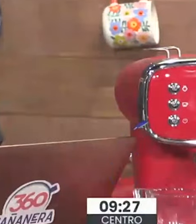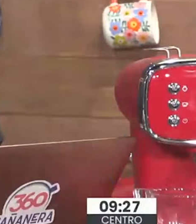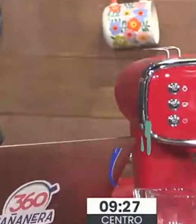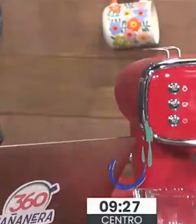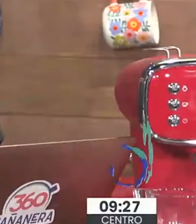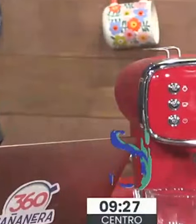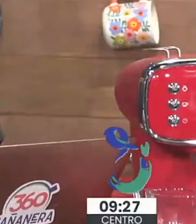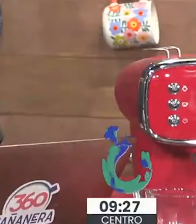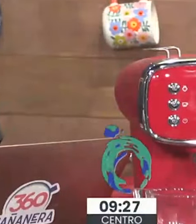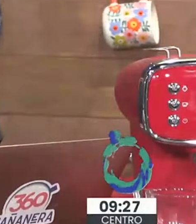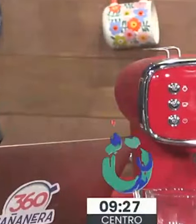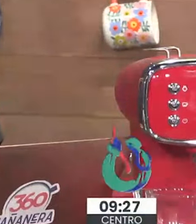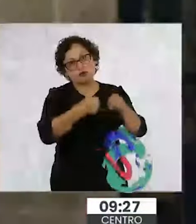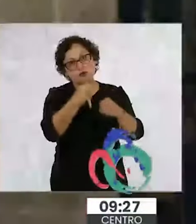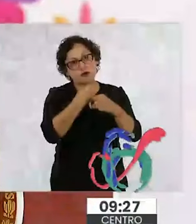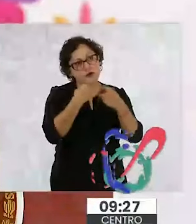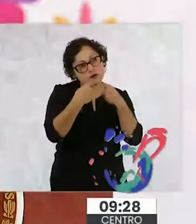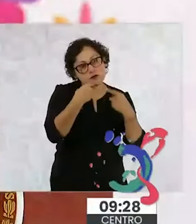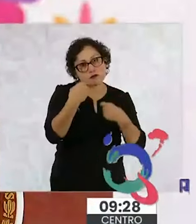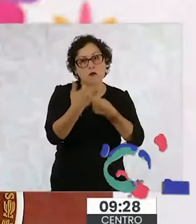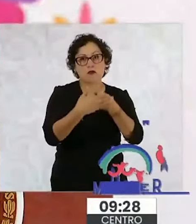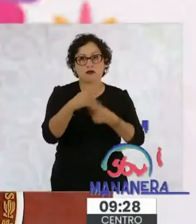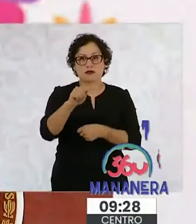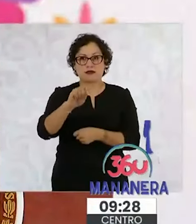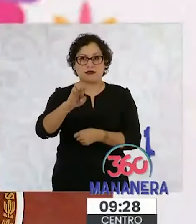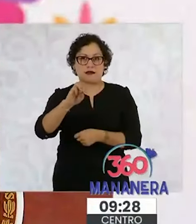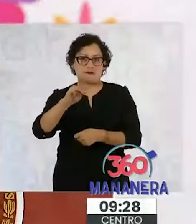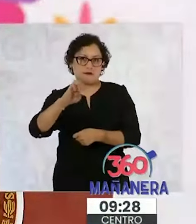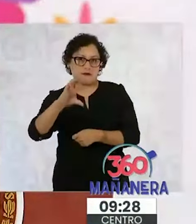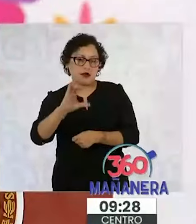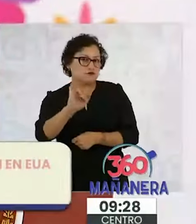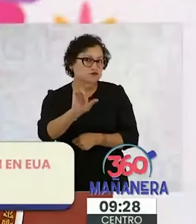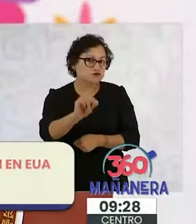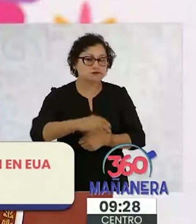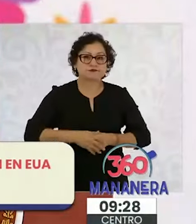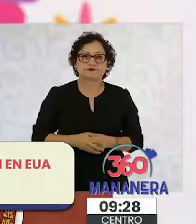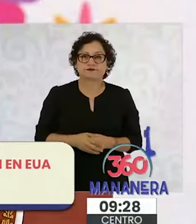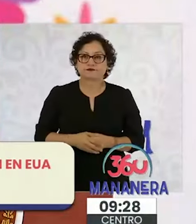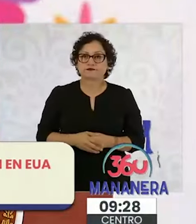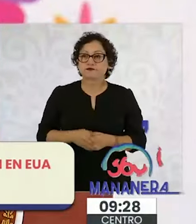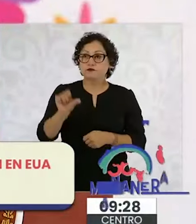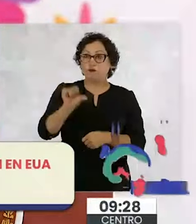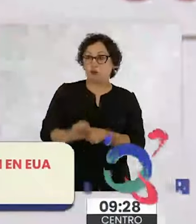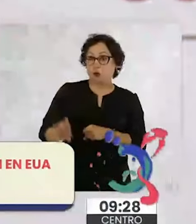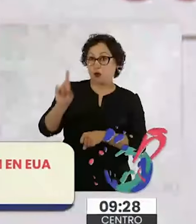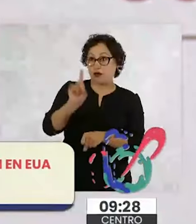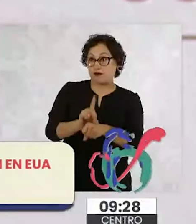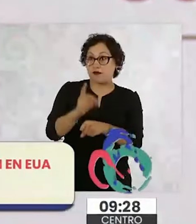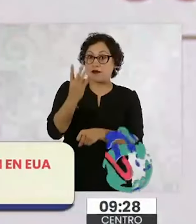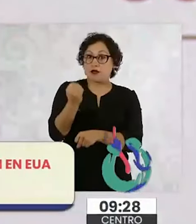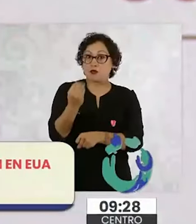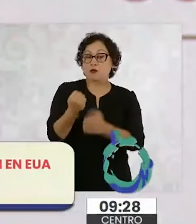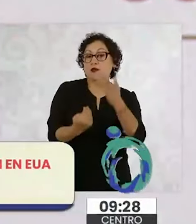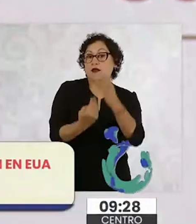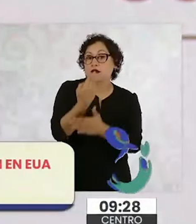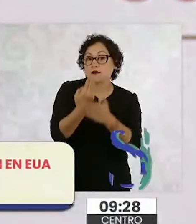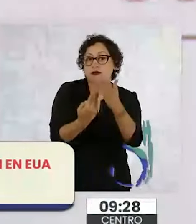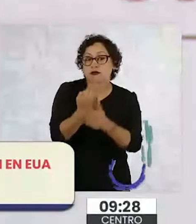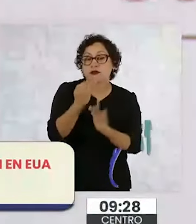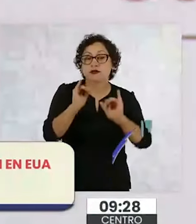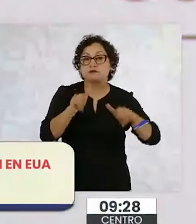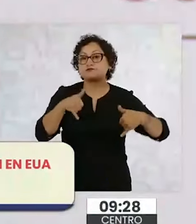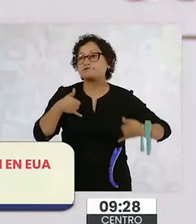vamos a escucharla el día de hoy a las 9:30 de la mañana tenemos una